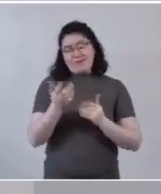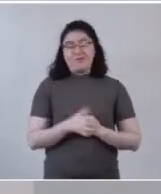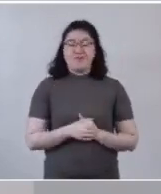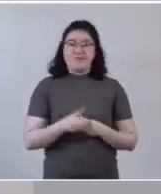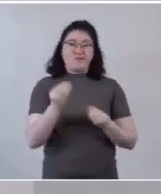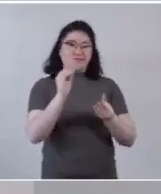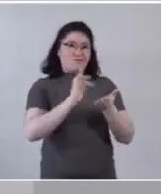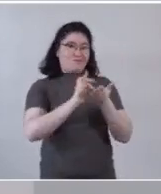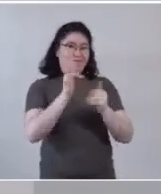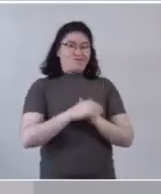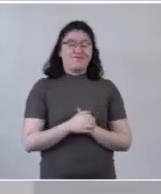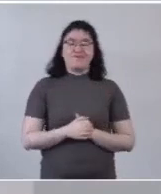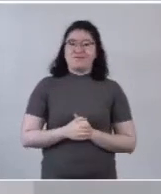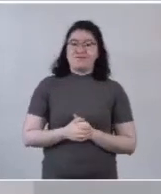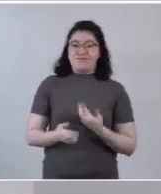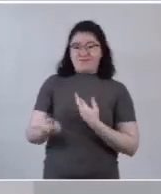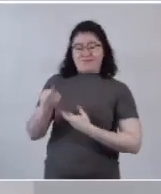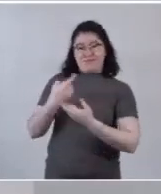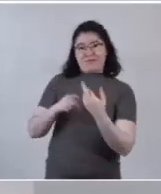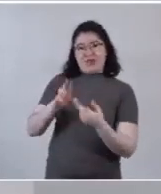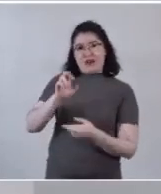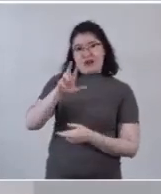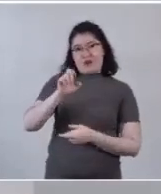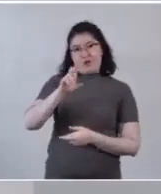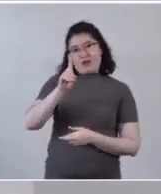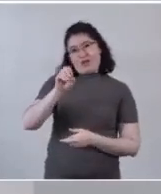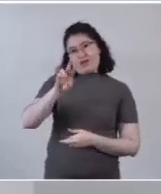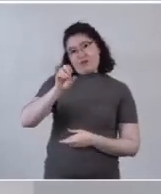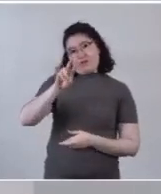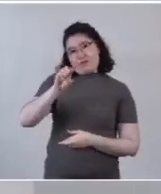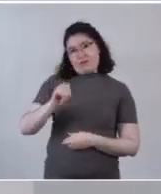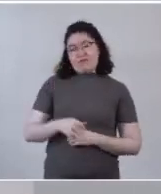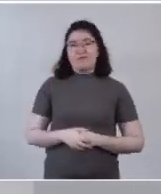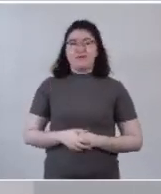tardes. Regresamos con Raúl Adorno de Ruido en la Red.